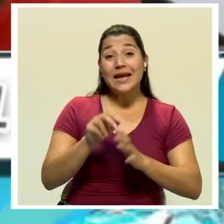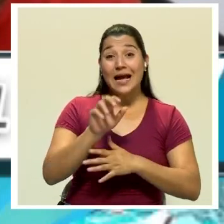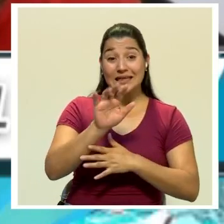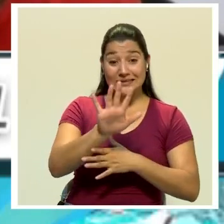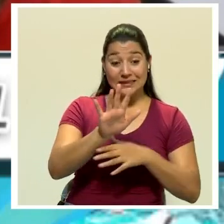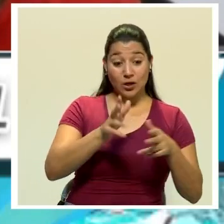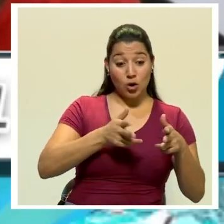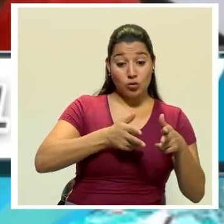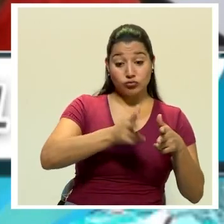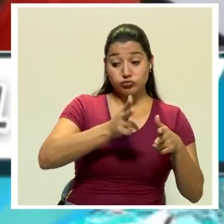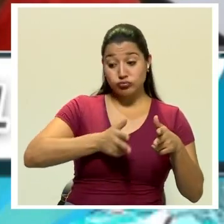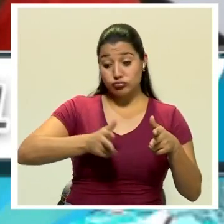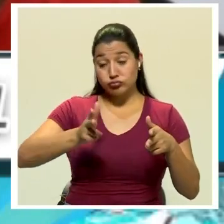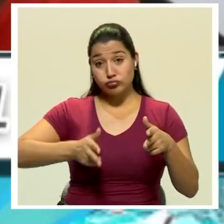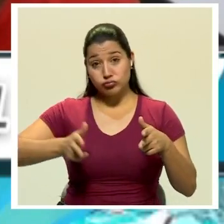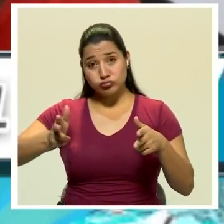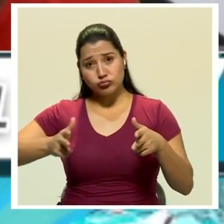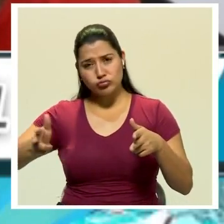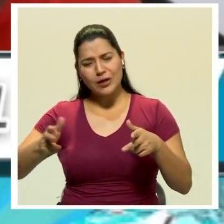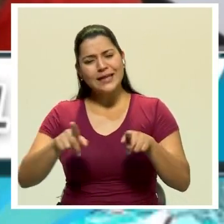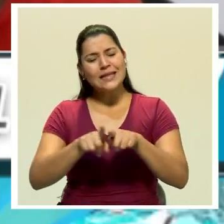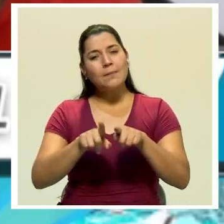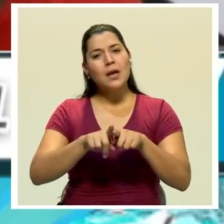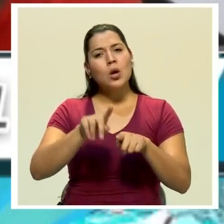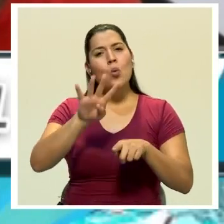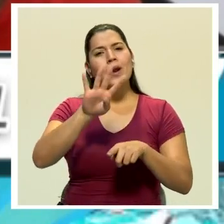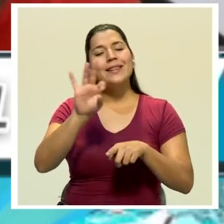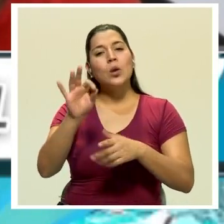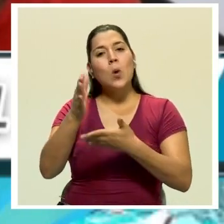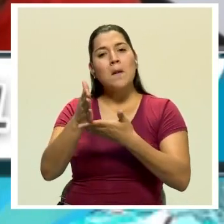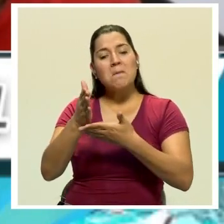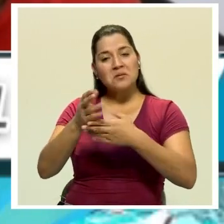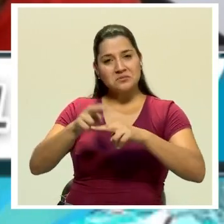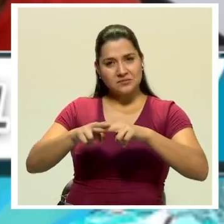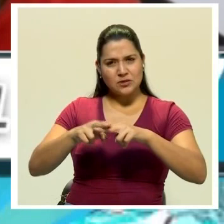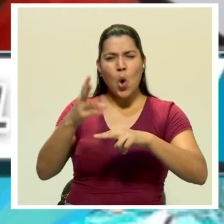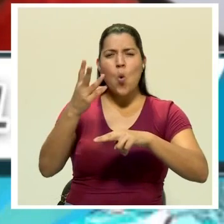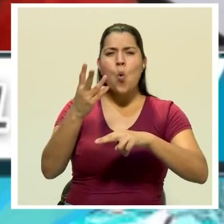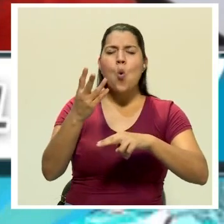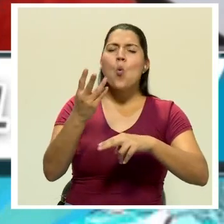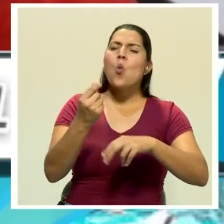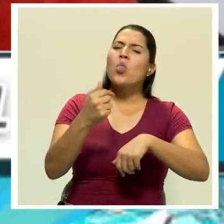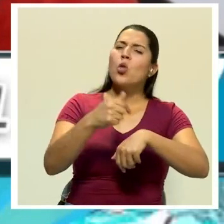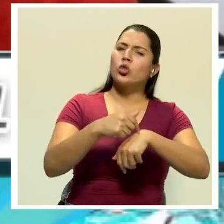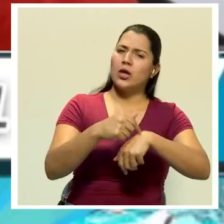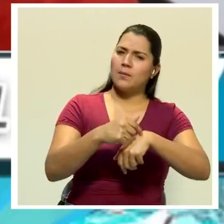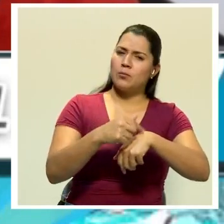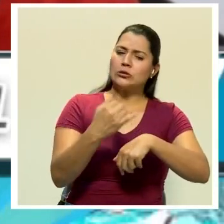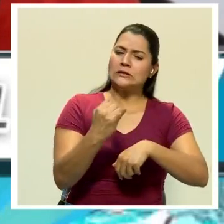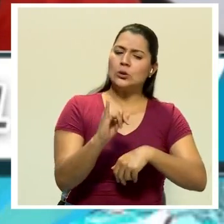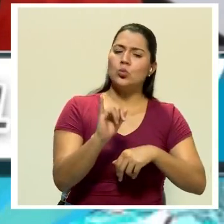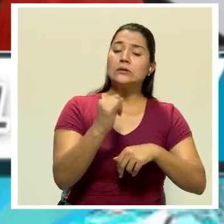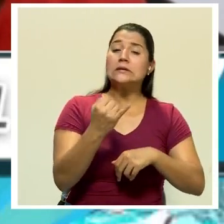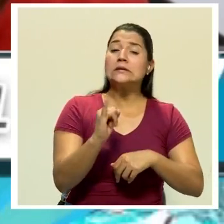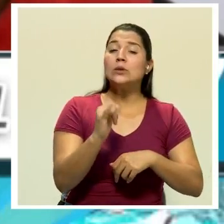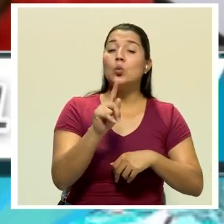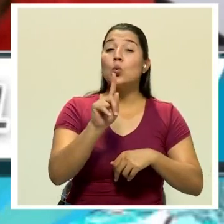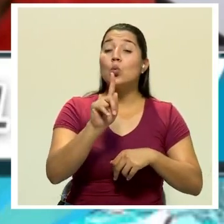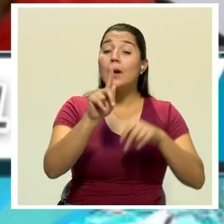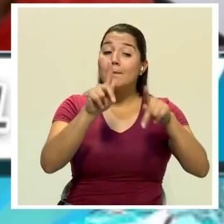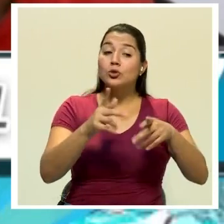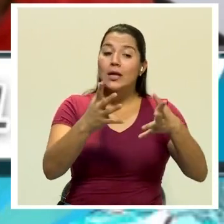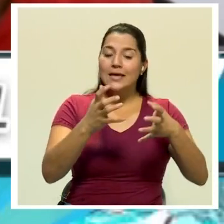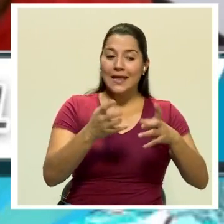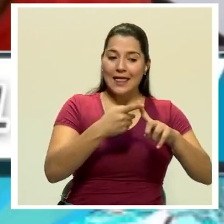49 estaciones. ¿Cuánto demoraría una persona en llegar desde Paraíso de Cartago hasta el Coyol de Alajuela, que es el punto